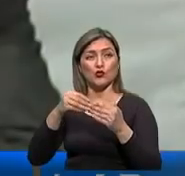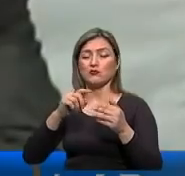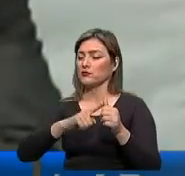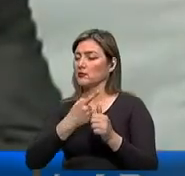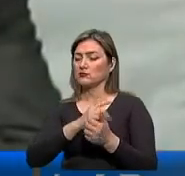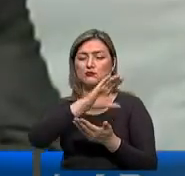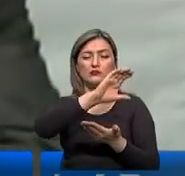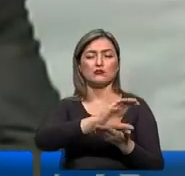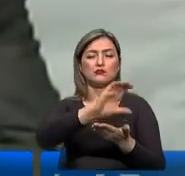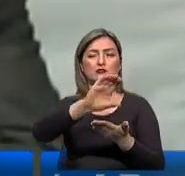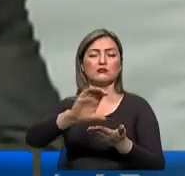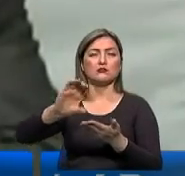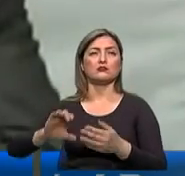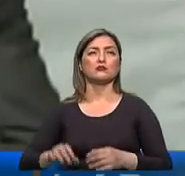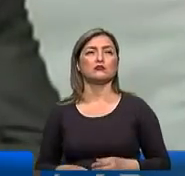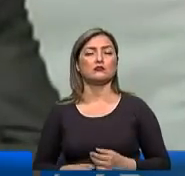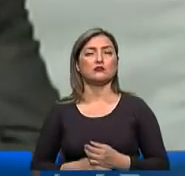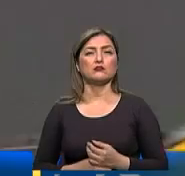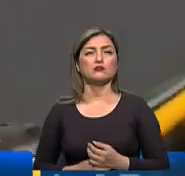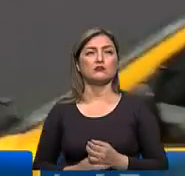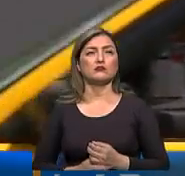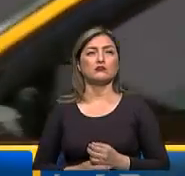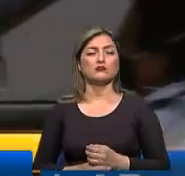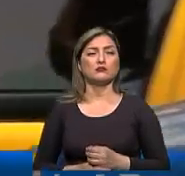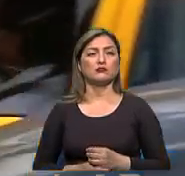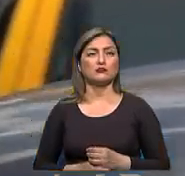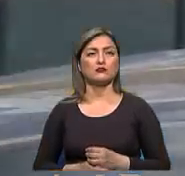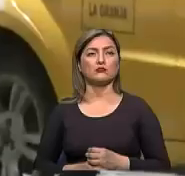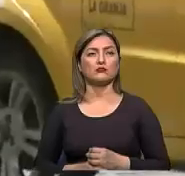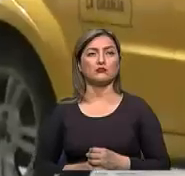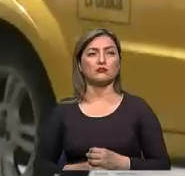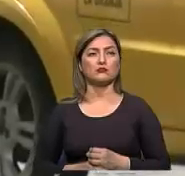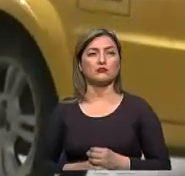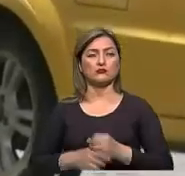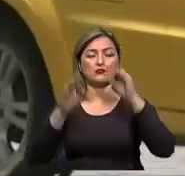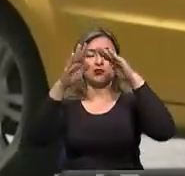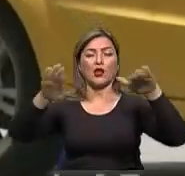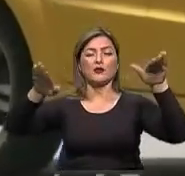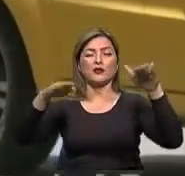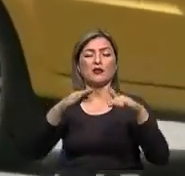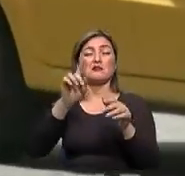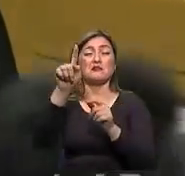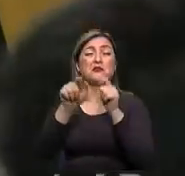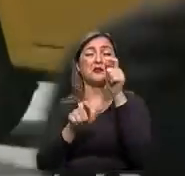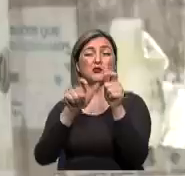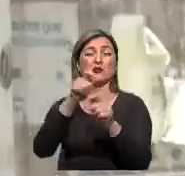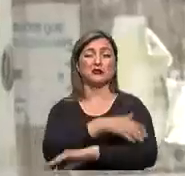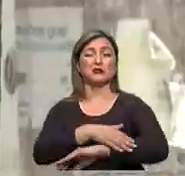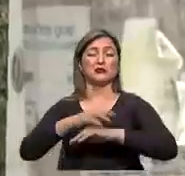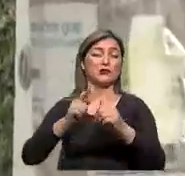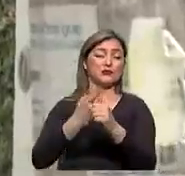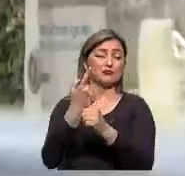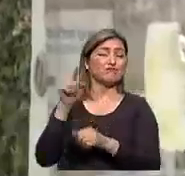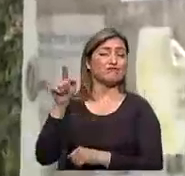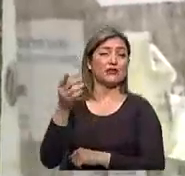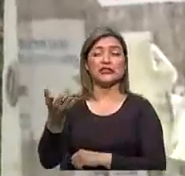adelante estas acciones de emprendimiento. Además, se acerca la época navideña, cuando miles de personas en las carreteras